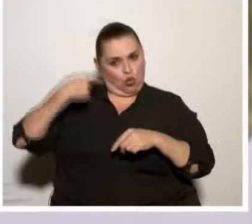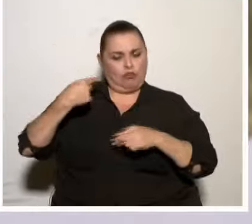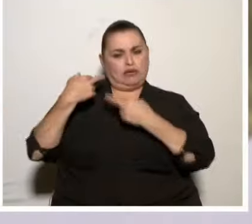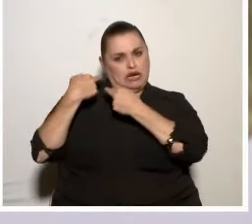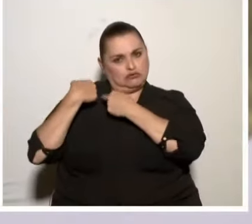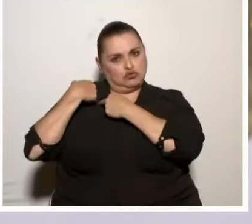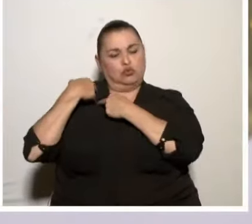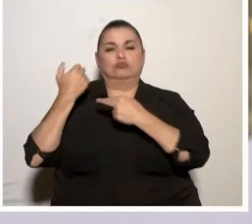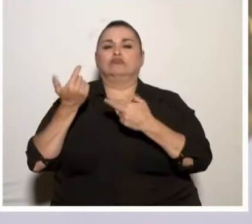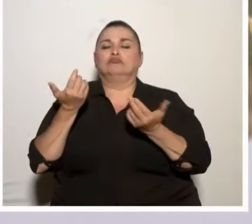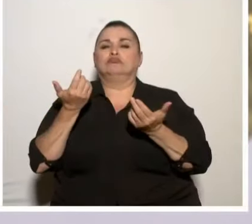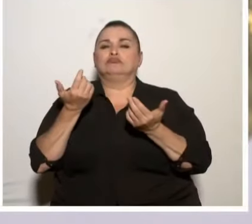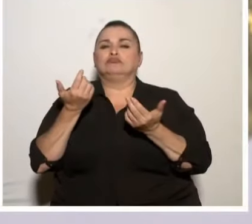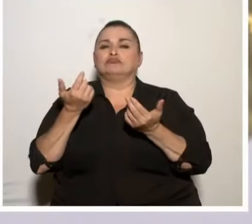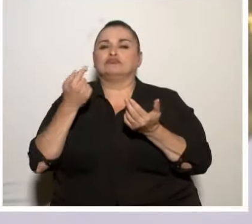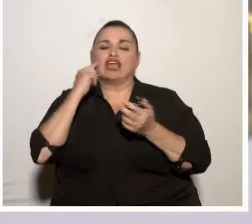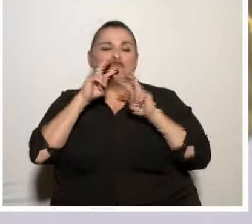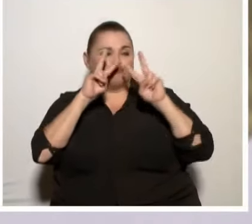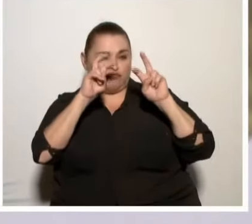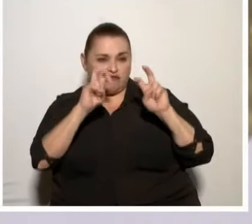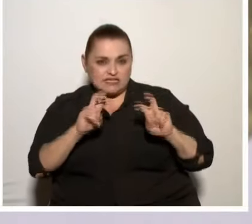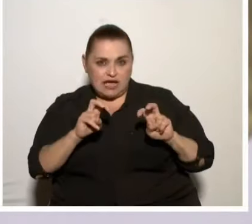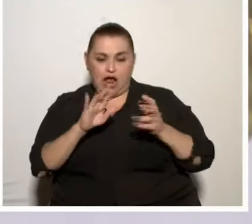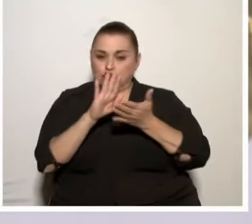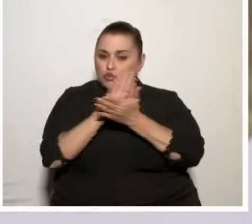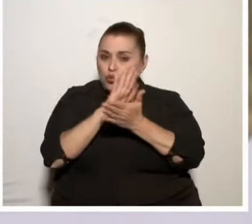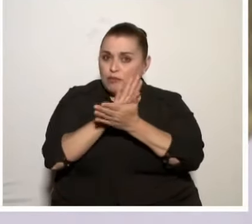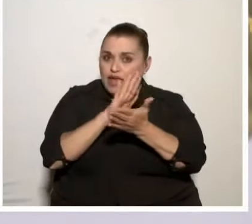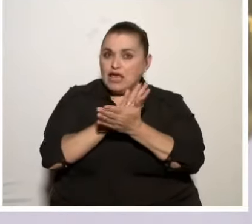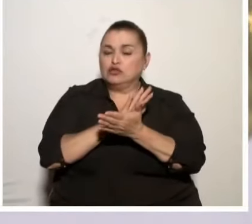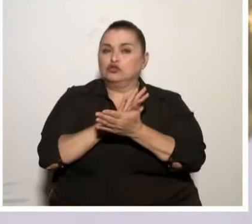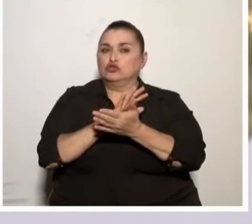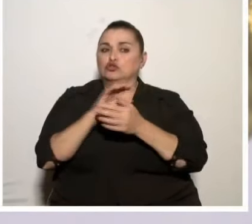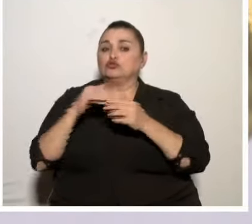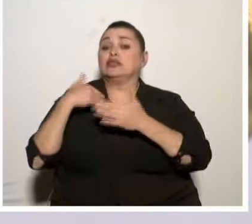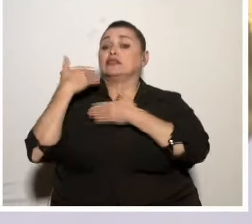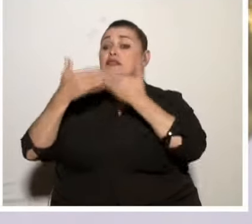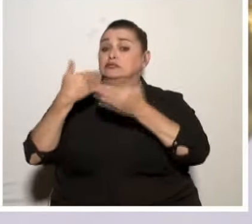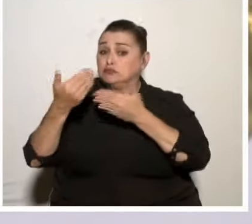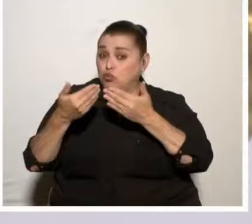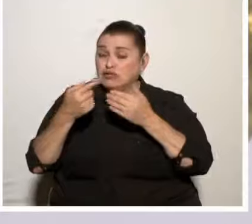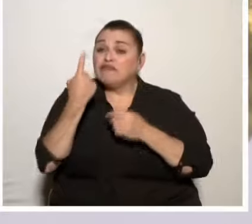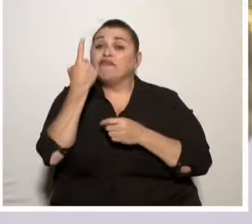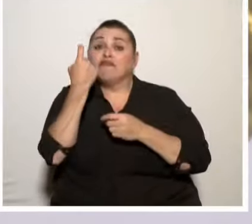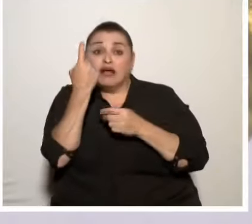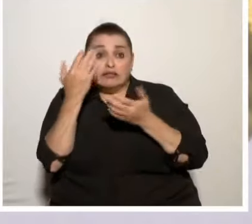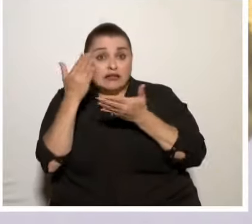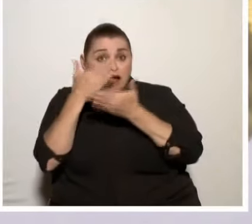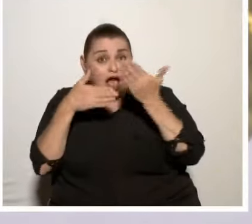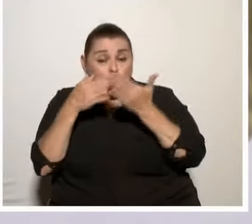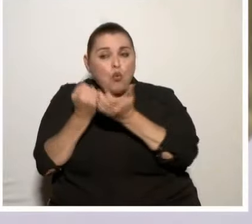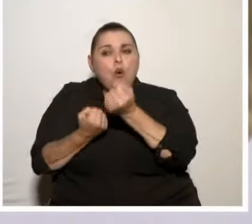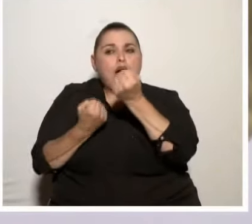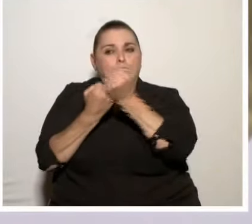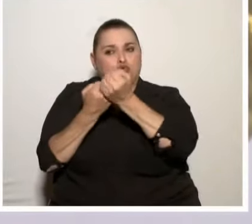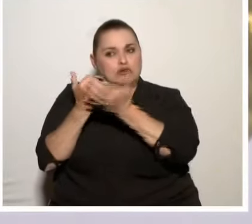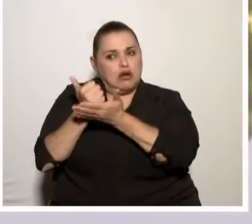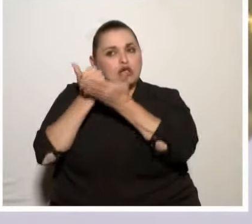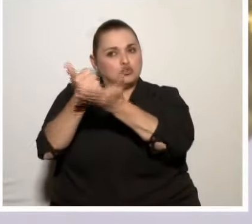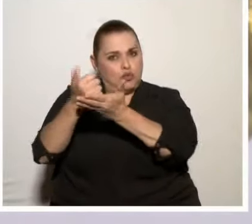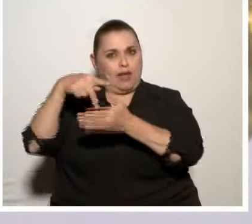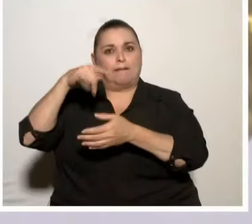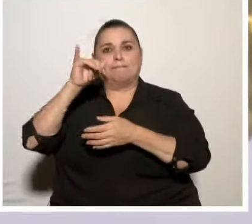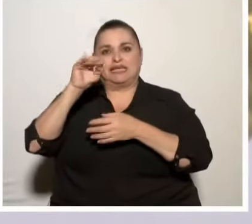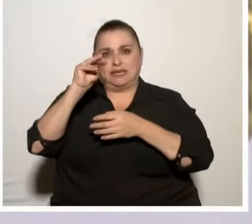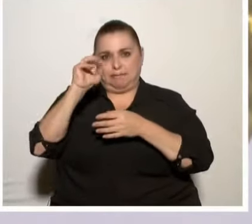en este caso, de revisar los documentos y más bien venir después, si falta algo, a ayudar a esta pyme.